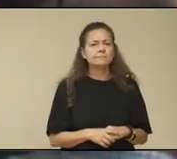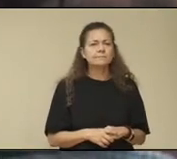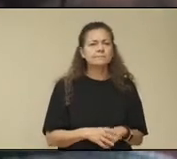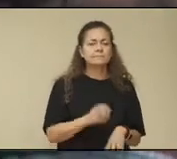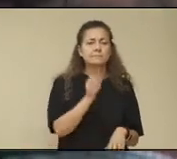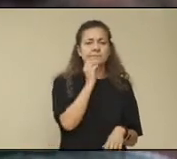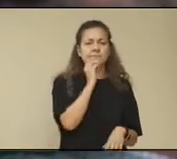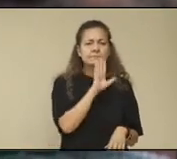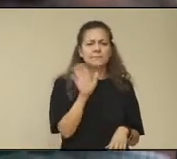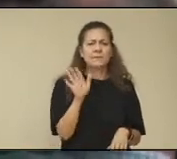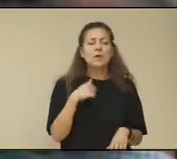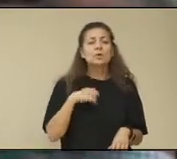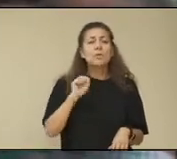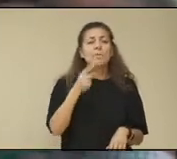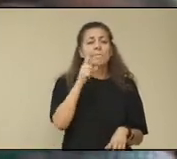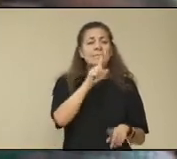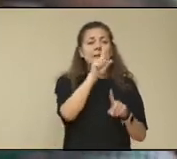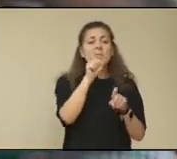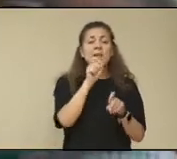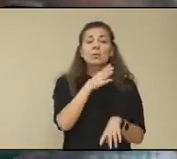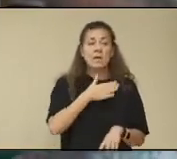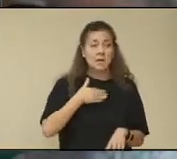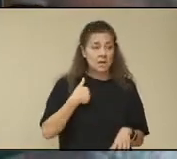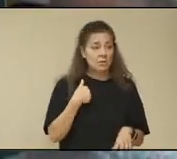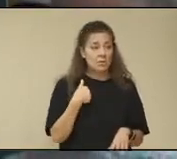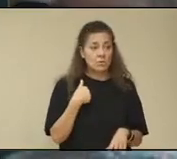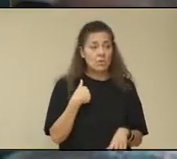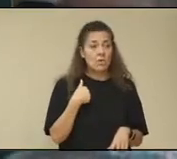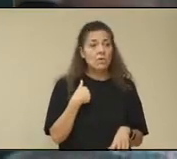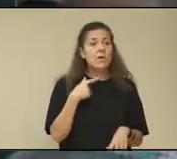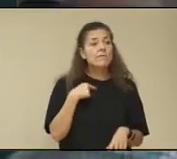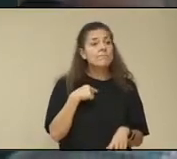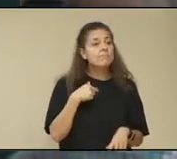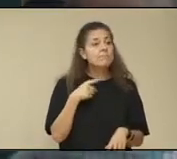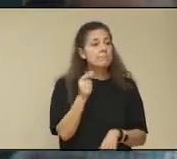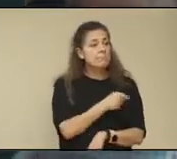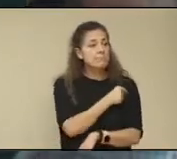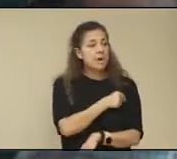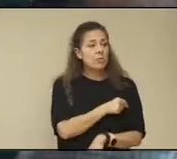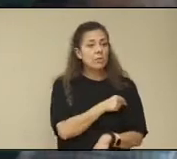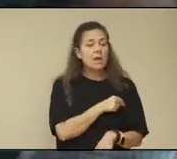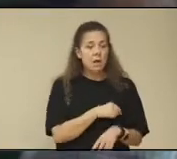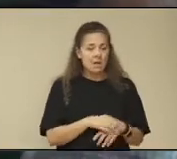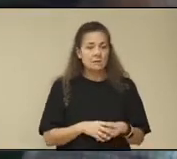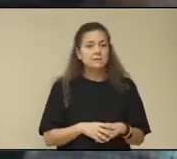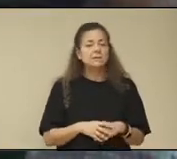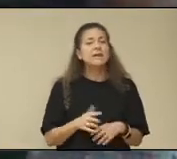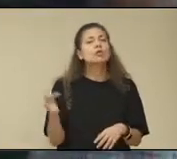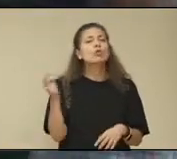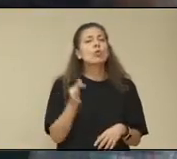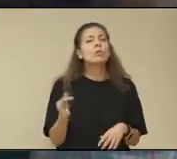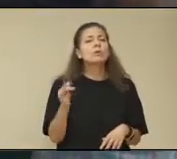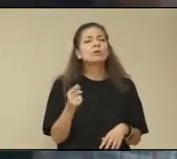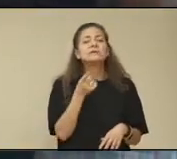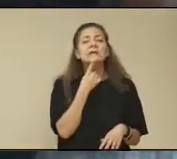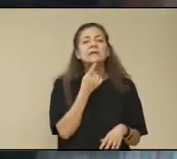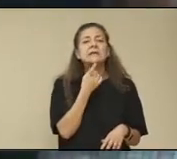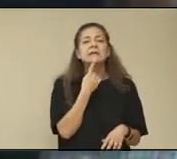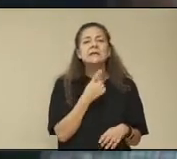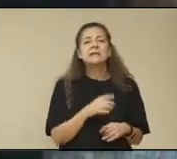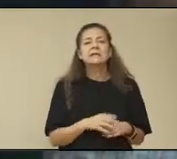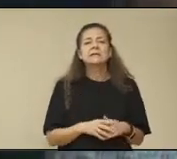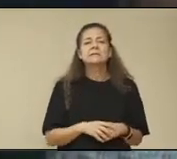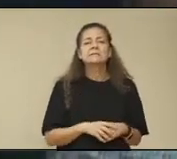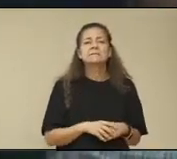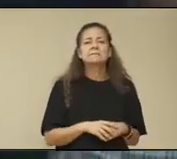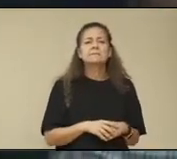Buenas, yo la primera pregunta que quería hacer era sobre la vacuna de tuberculosis, que has comentado que